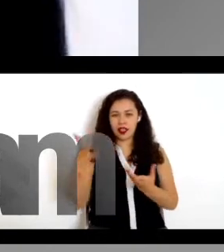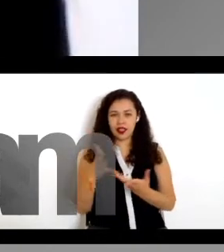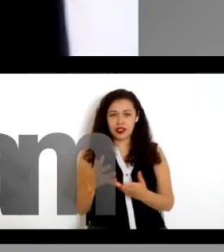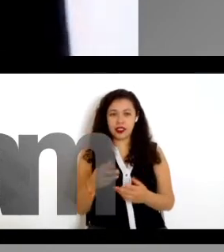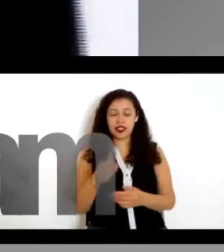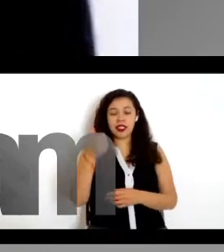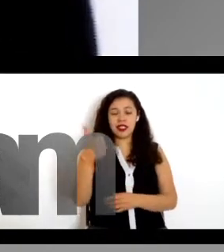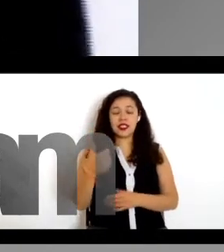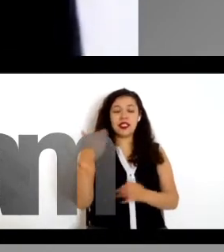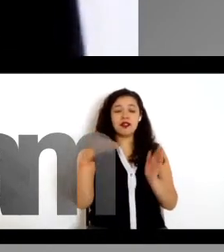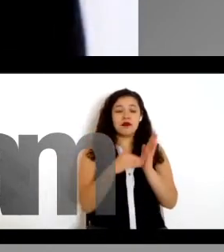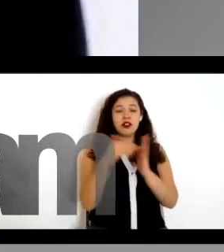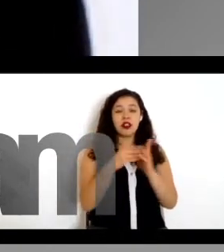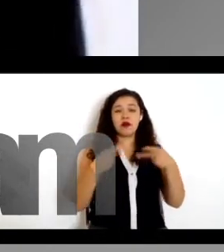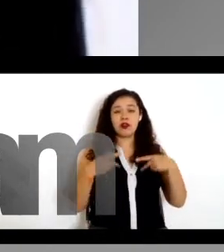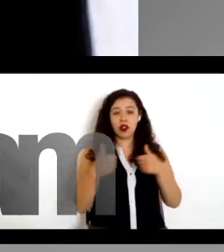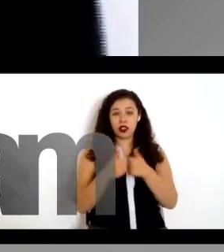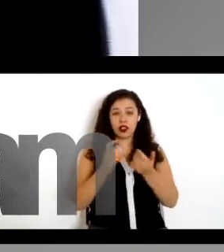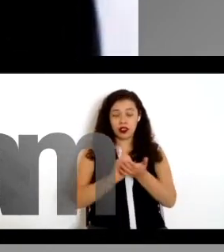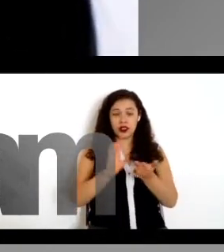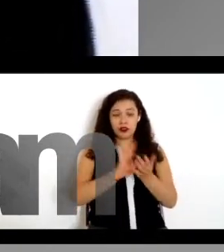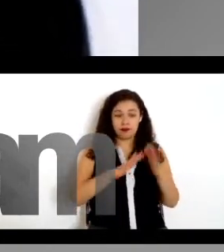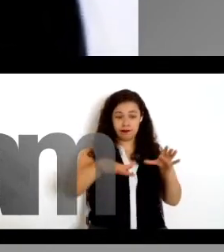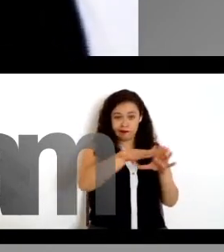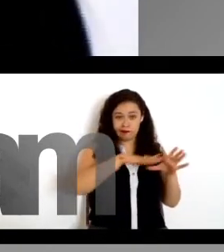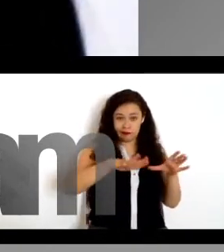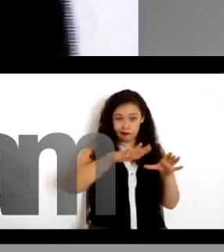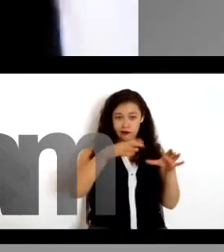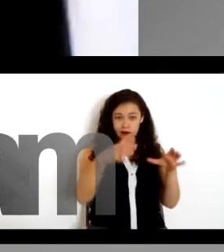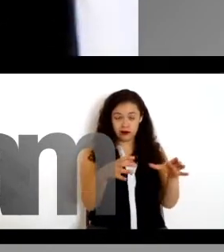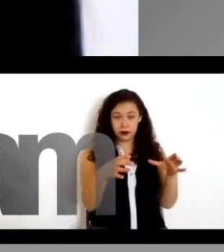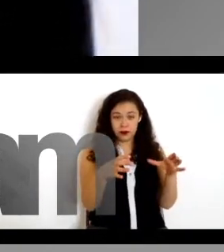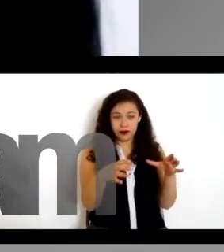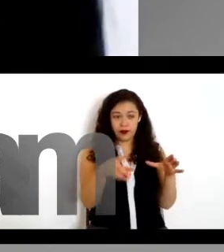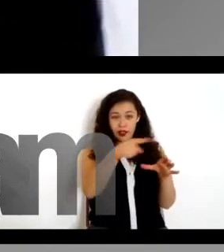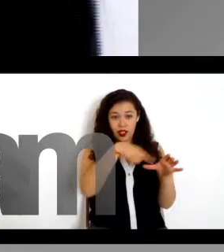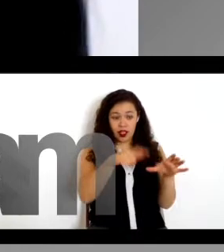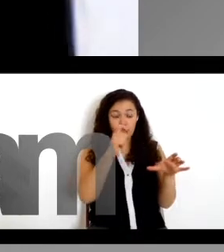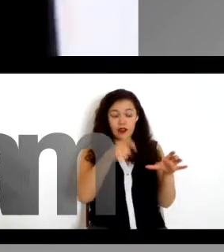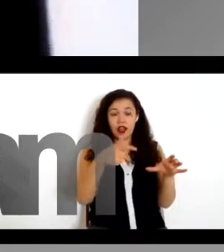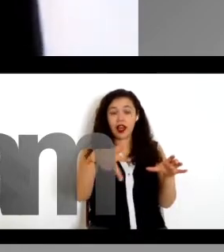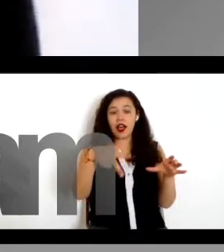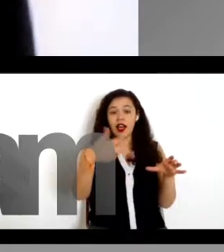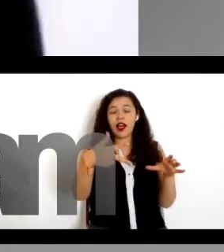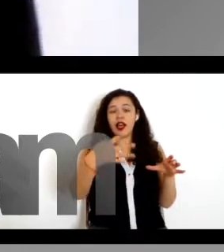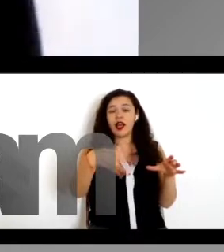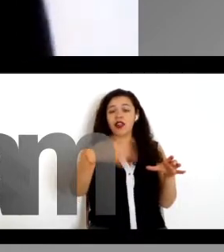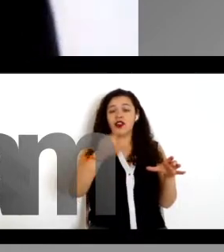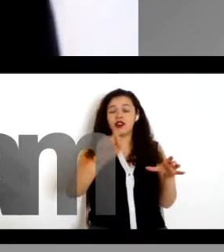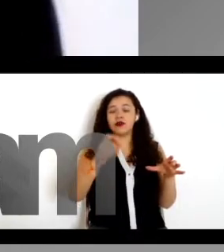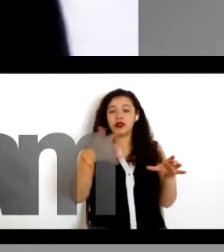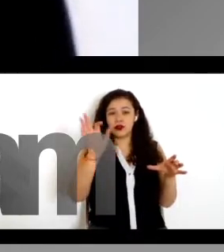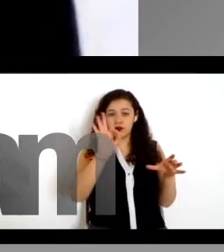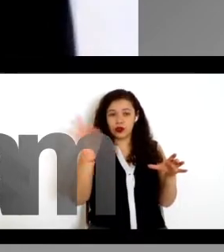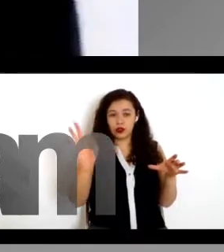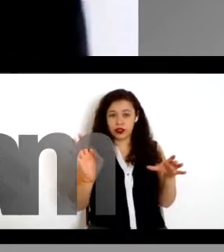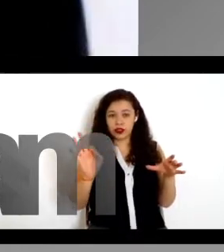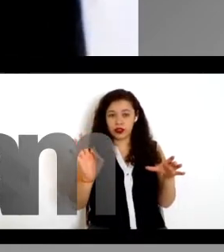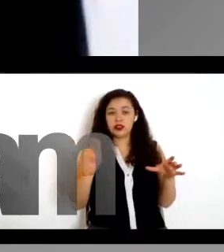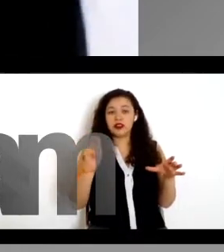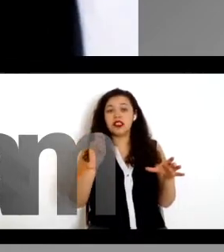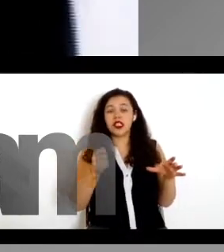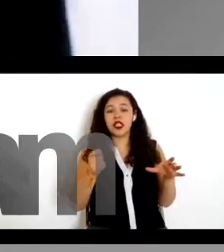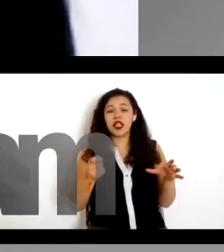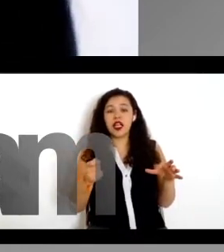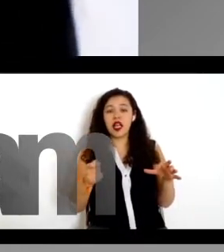discapacidad. De esa población, el 14.5% son las personas que hemos perdido